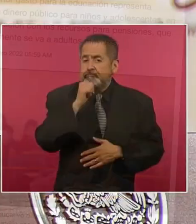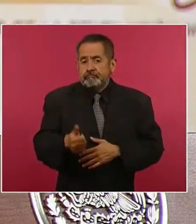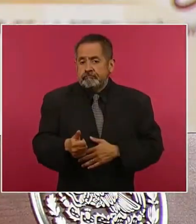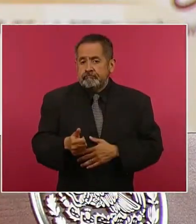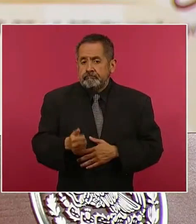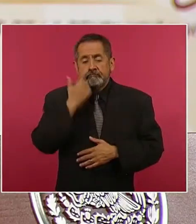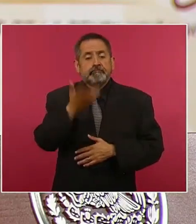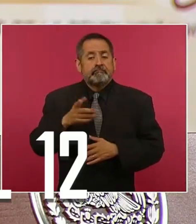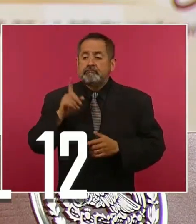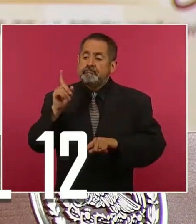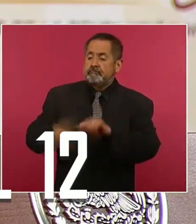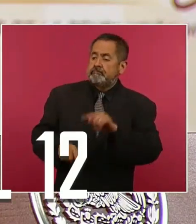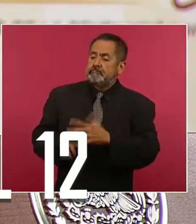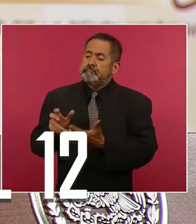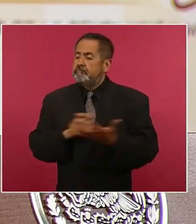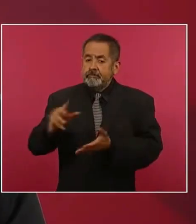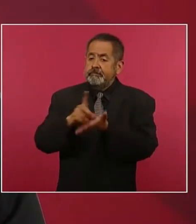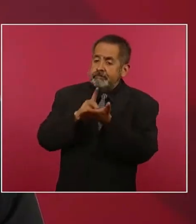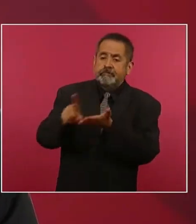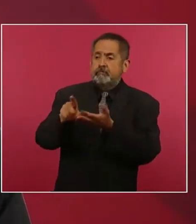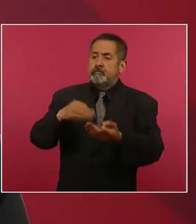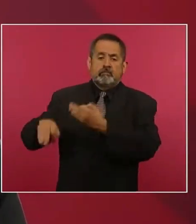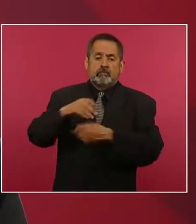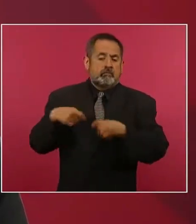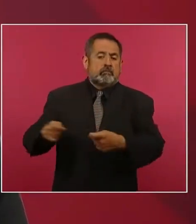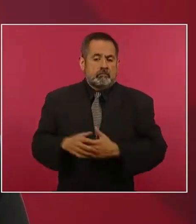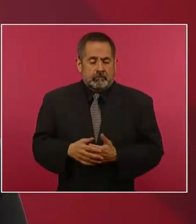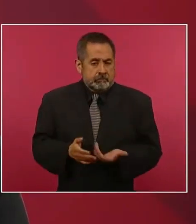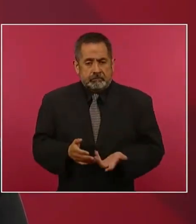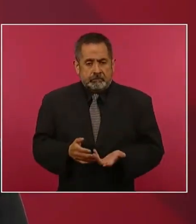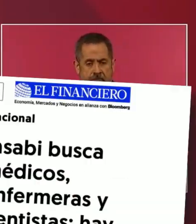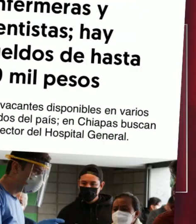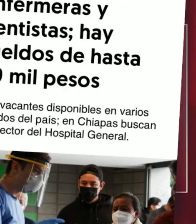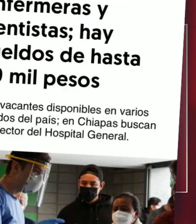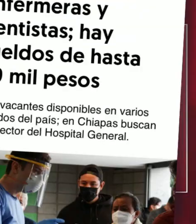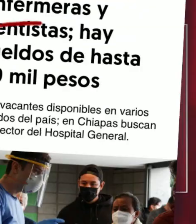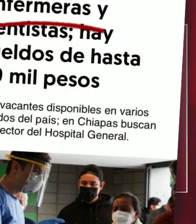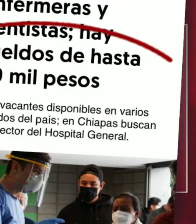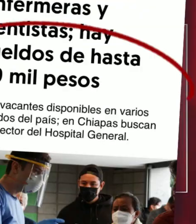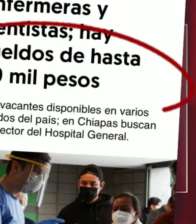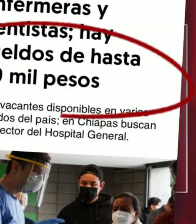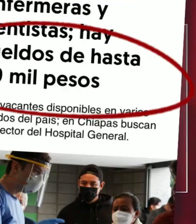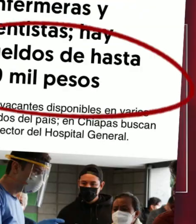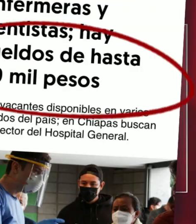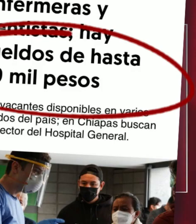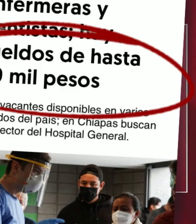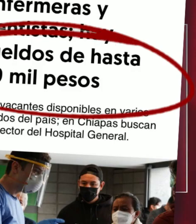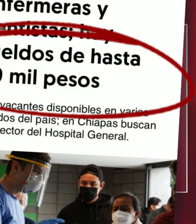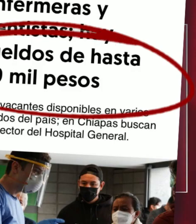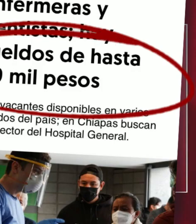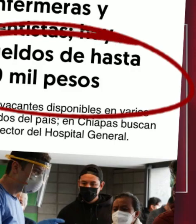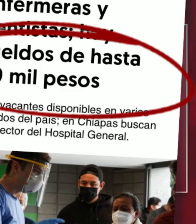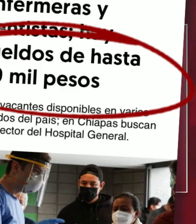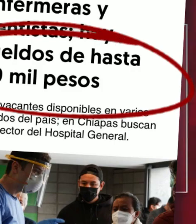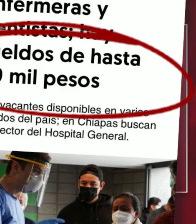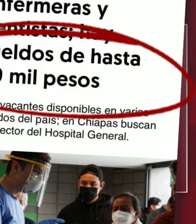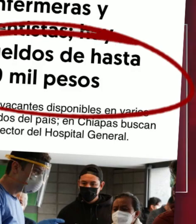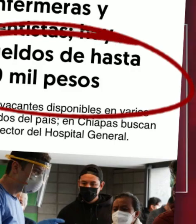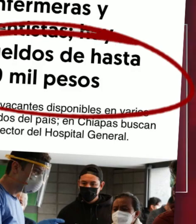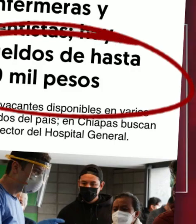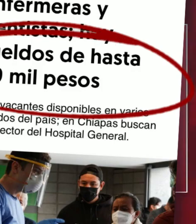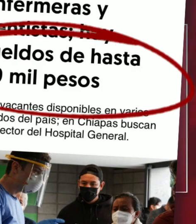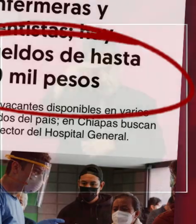quería privatizar la educación. Entonces, ¿cuánto van a ganar los médicos cubanos? Lo mismo que ganan los